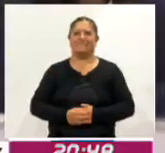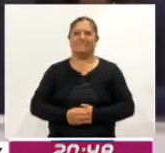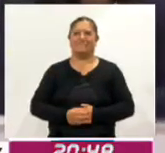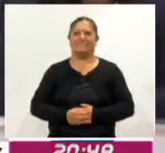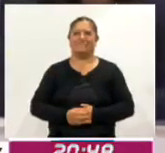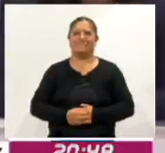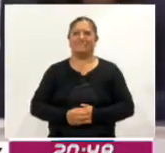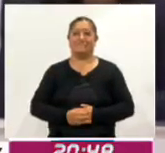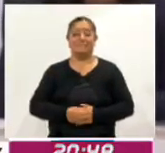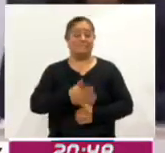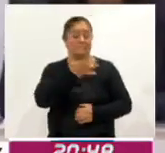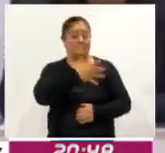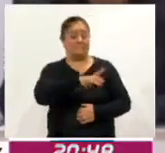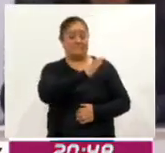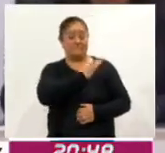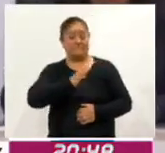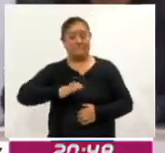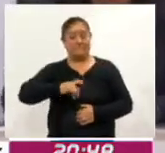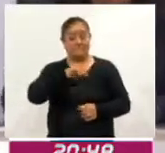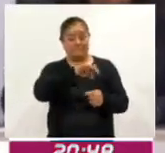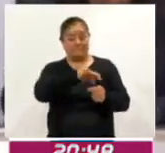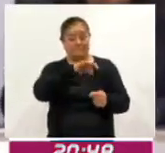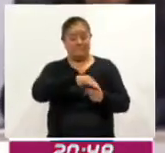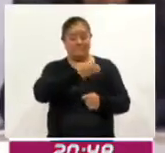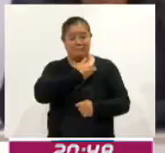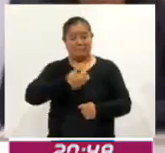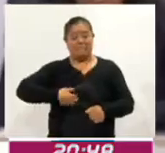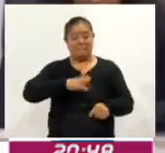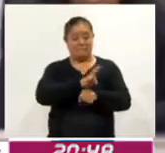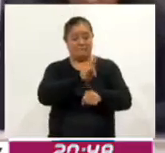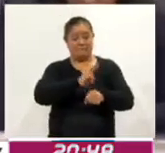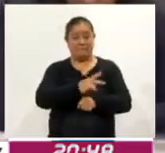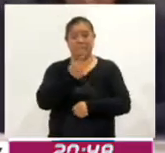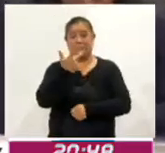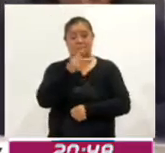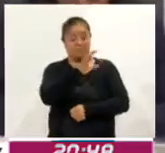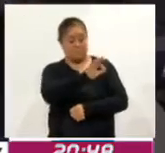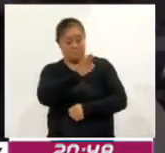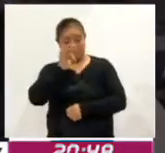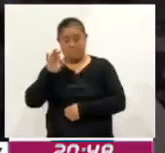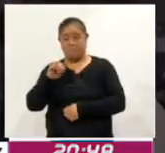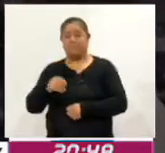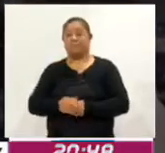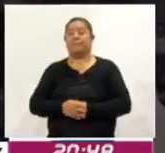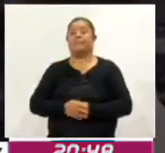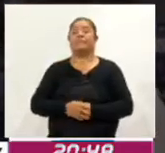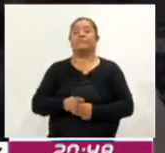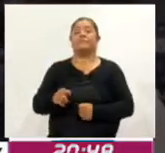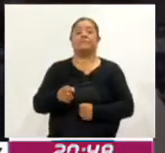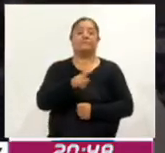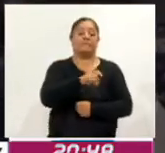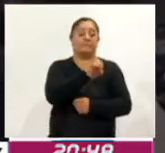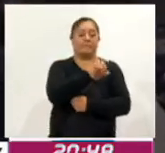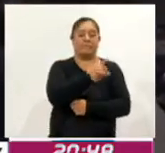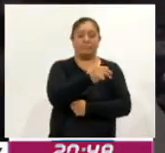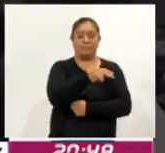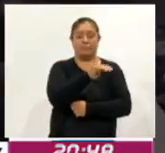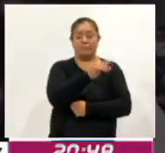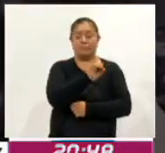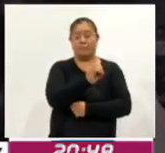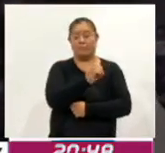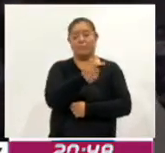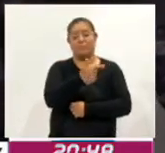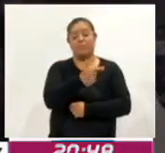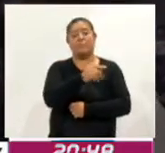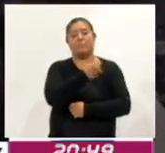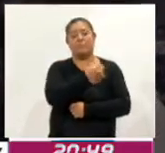8 de los 10 candidatos a las elecciones presidenciales en Venezuela, exceptuando al opositor Edmundo González y a Enrique Márquez, suscribieron este